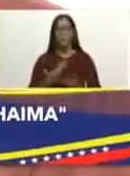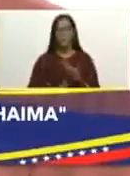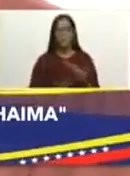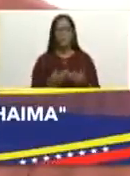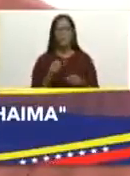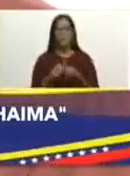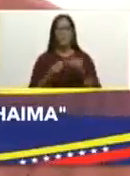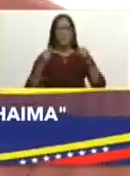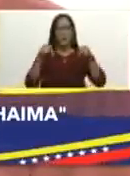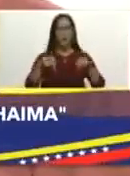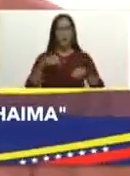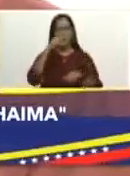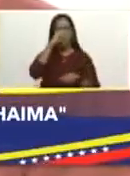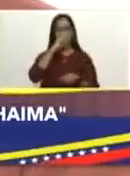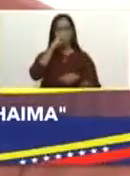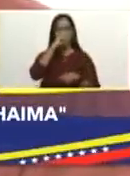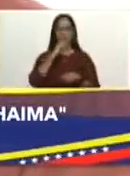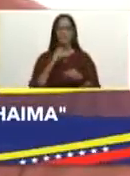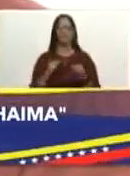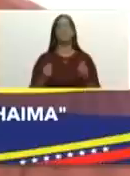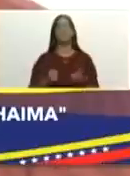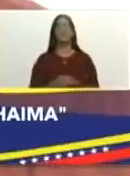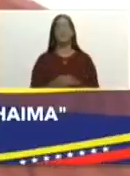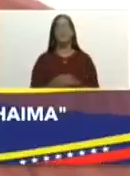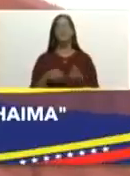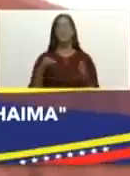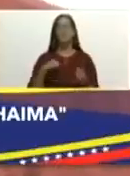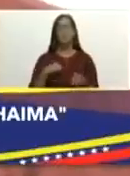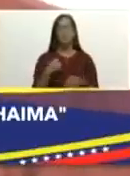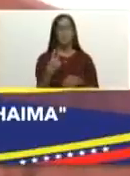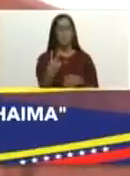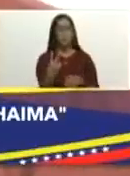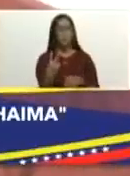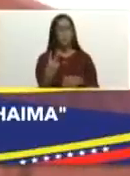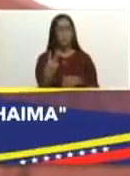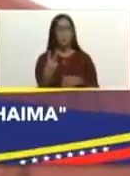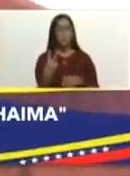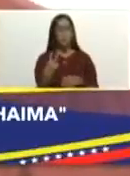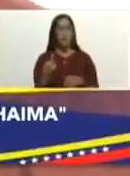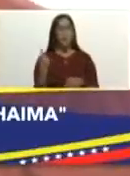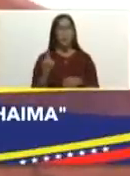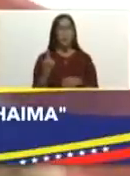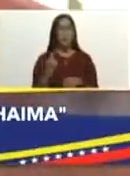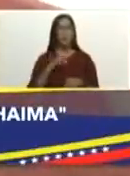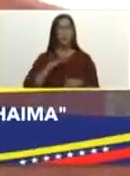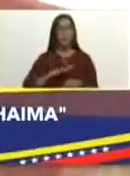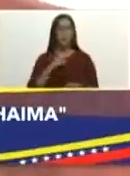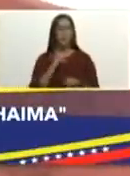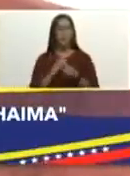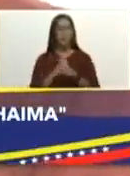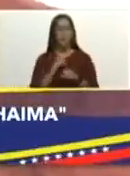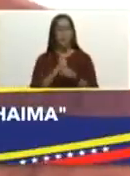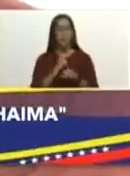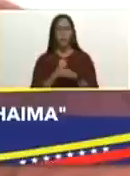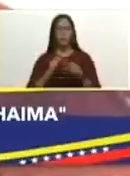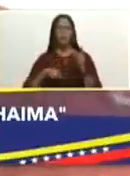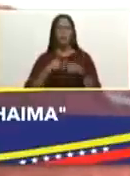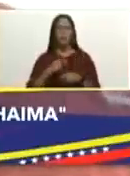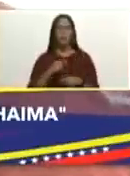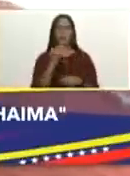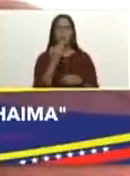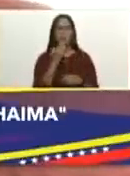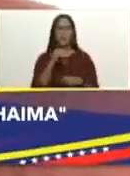aquí este año y son los dos únicos que están trabajando después de casi tres